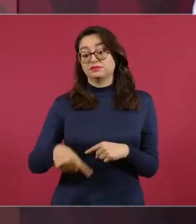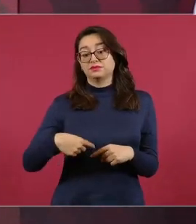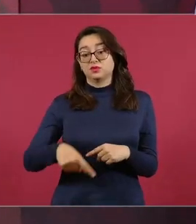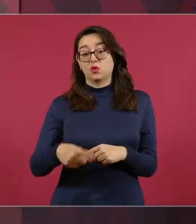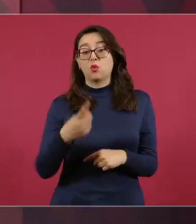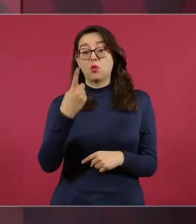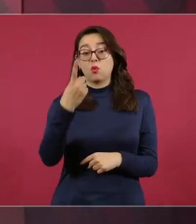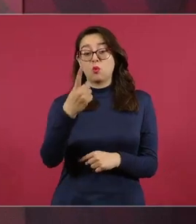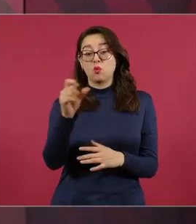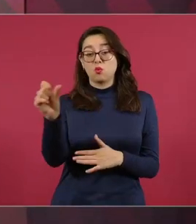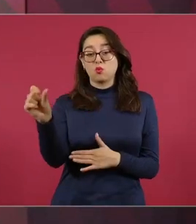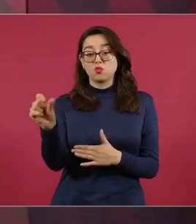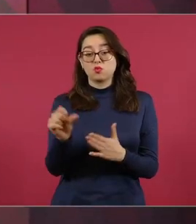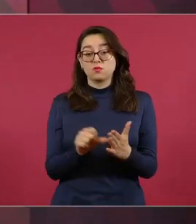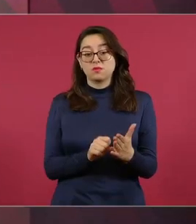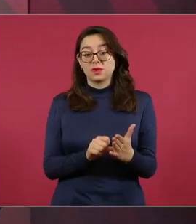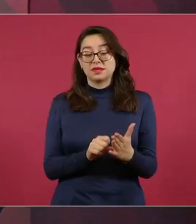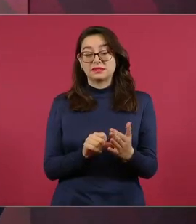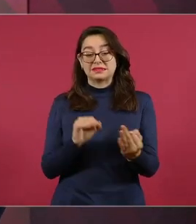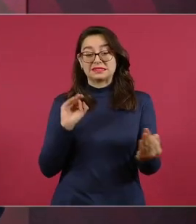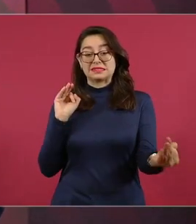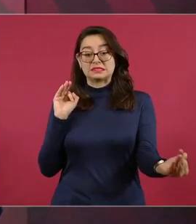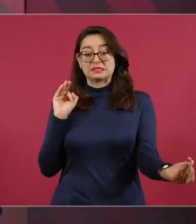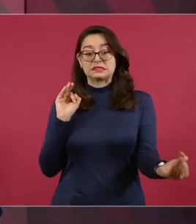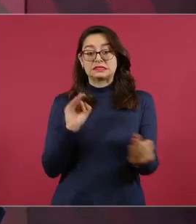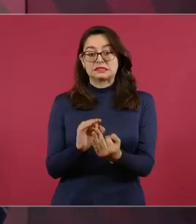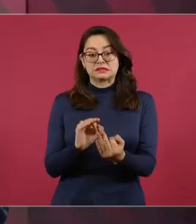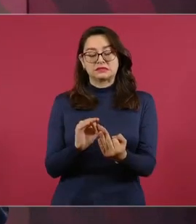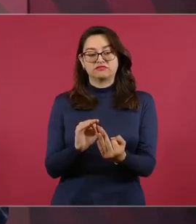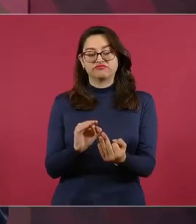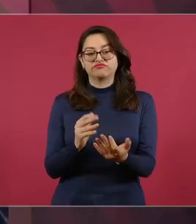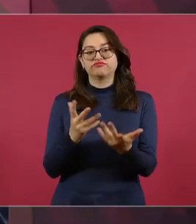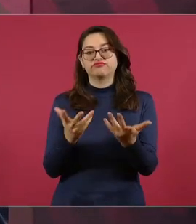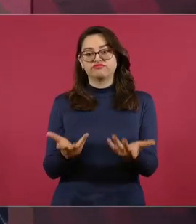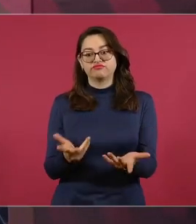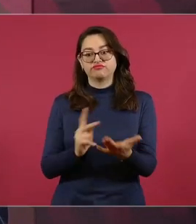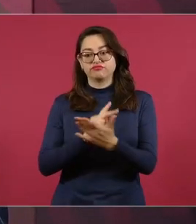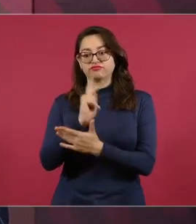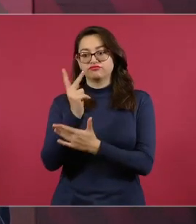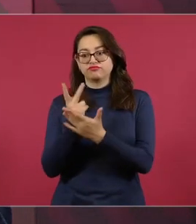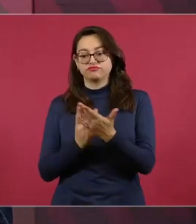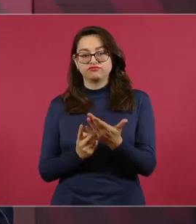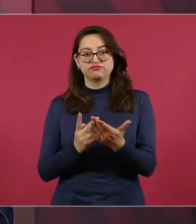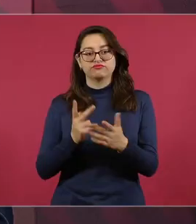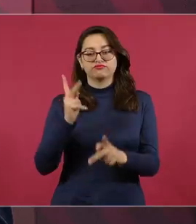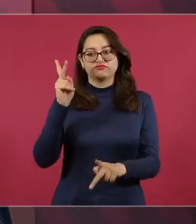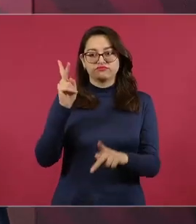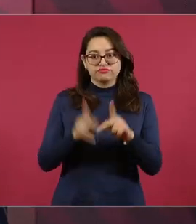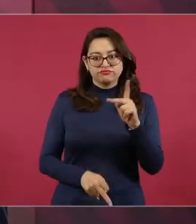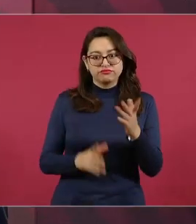de que inicie la veda electoral